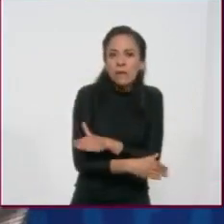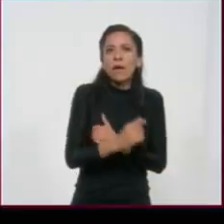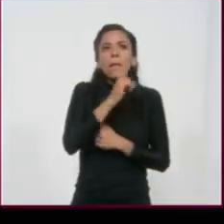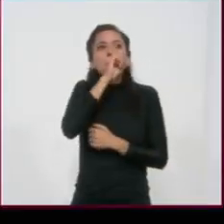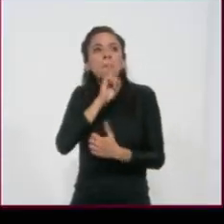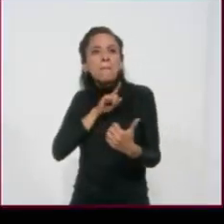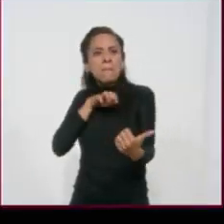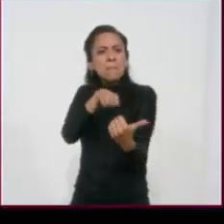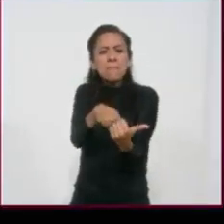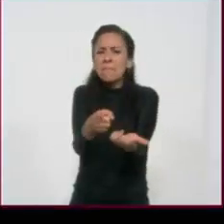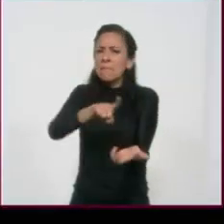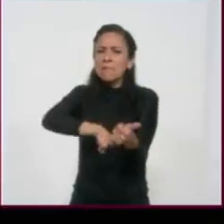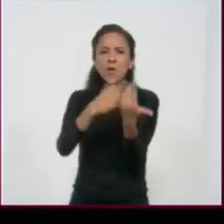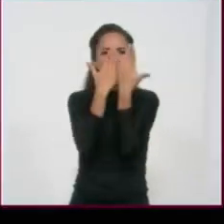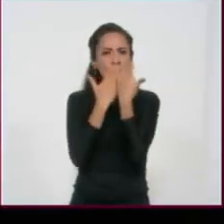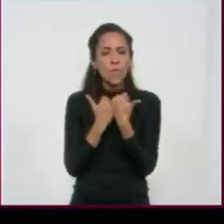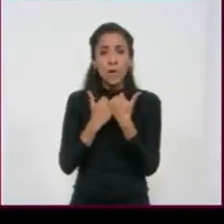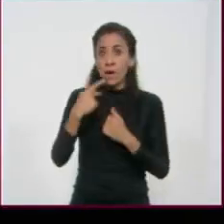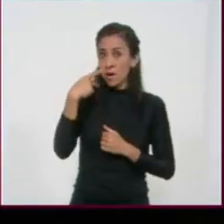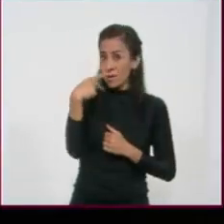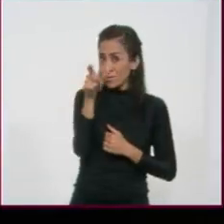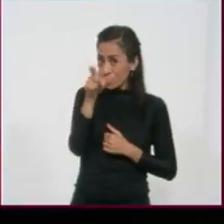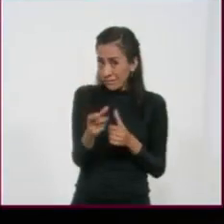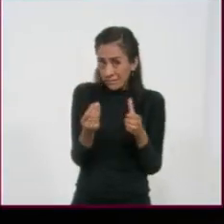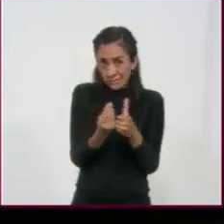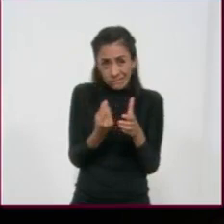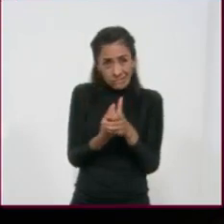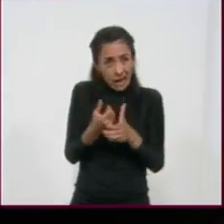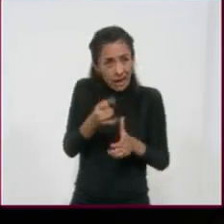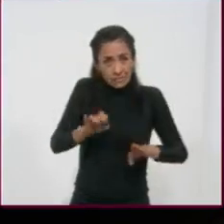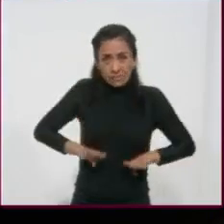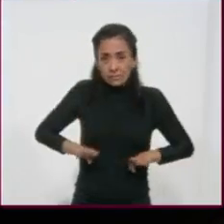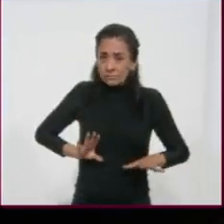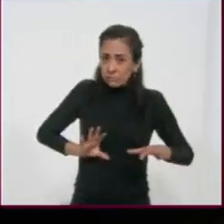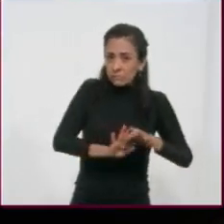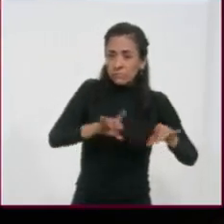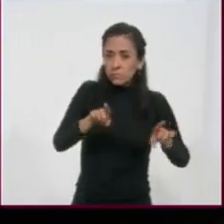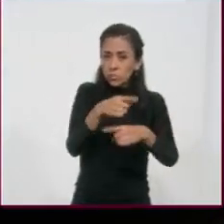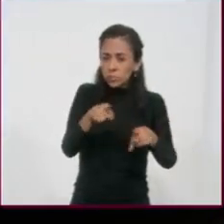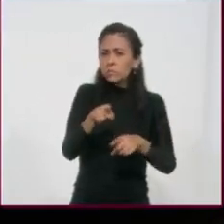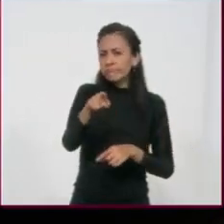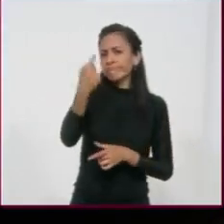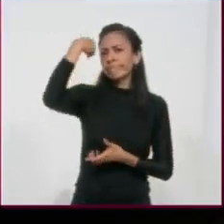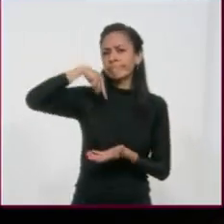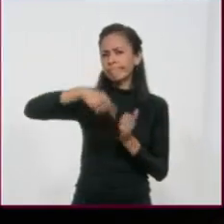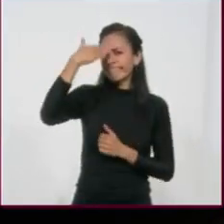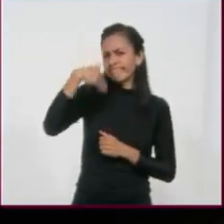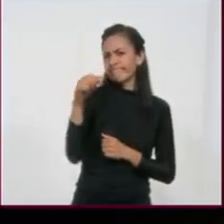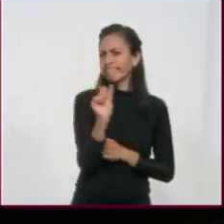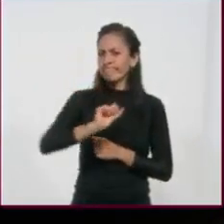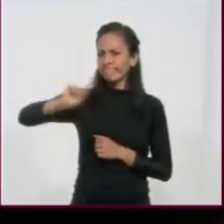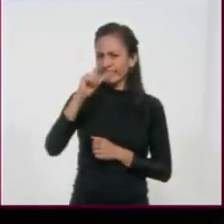No puede mentir. Quizá su particular acercamiento a la música esté investido del conocimiento académico, ya que, por si